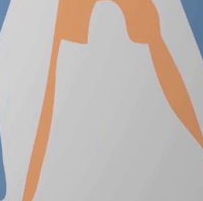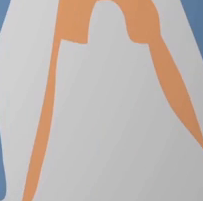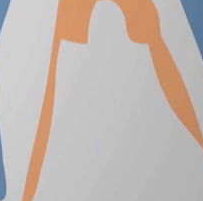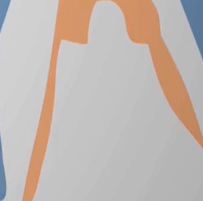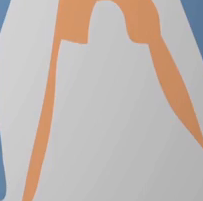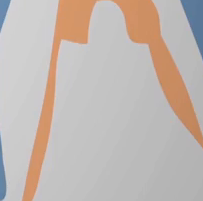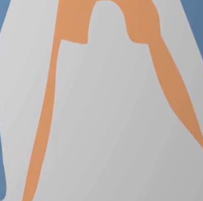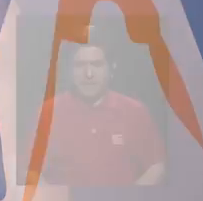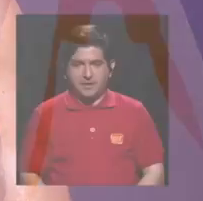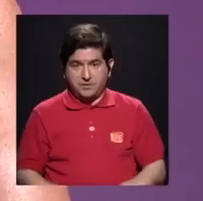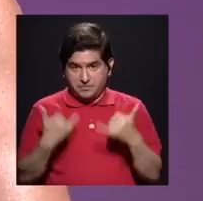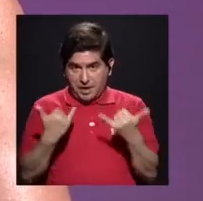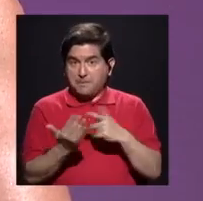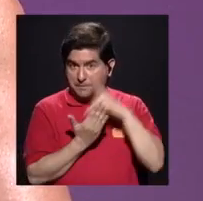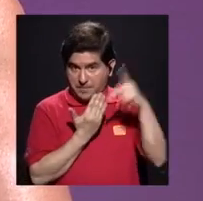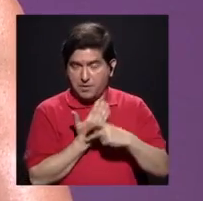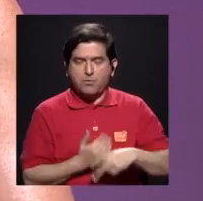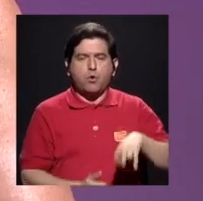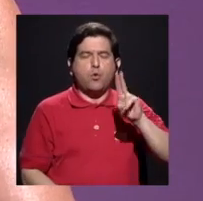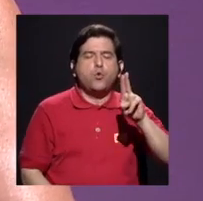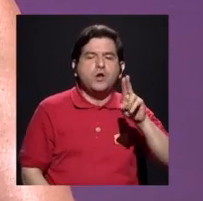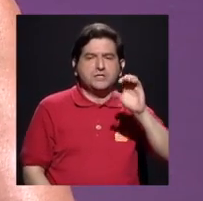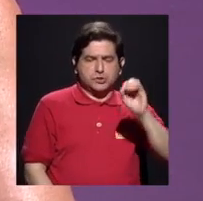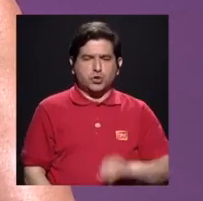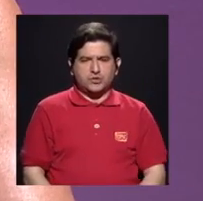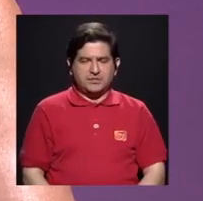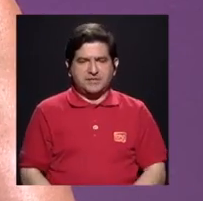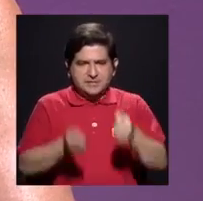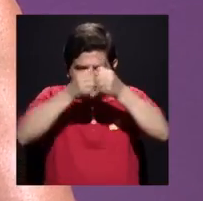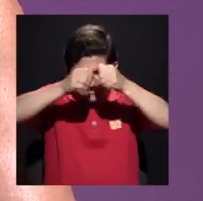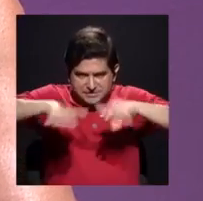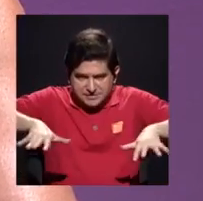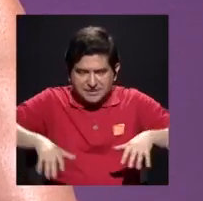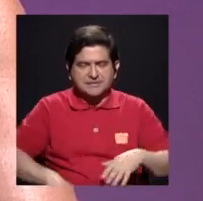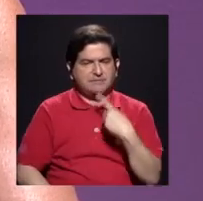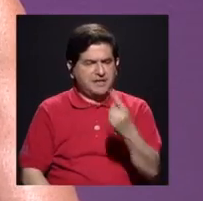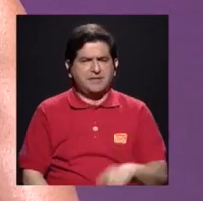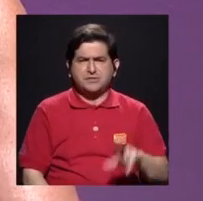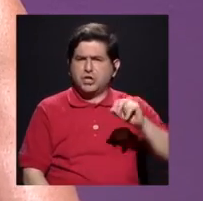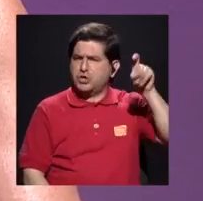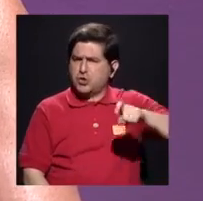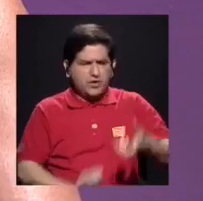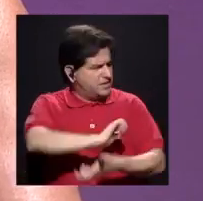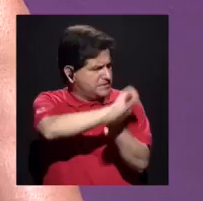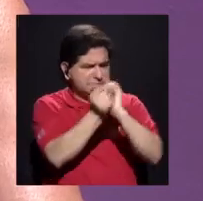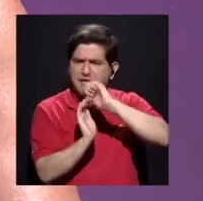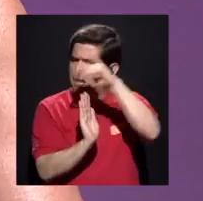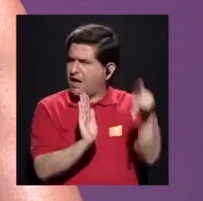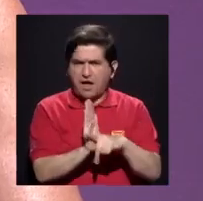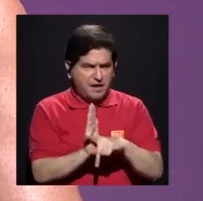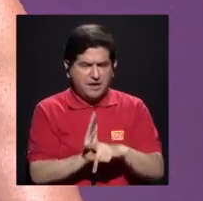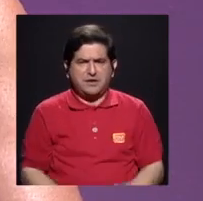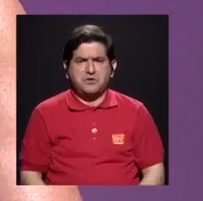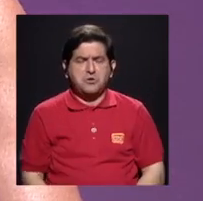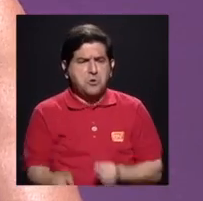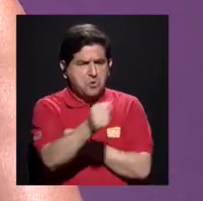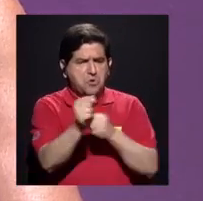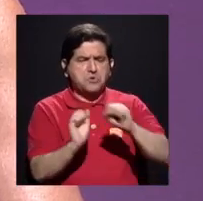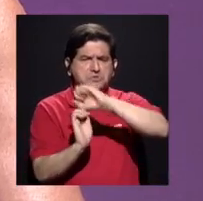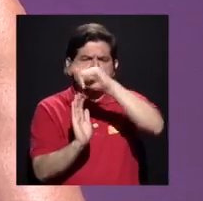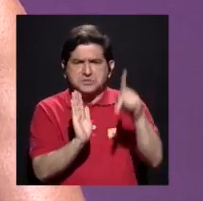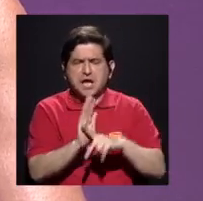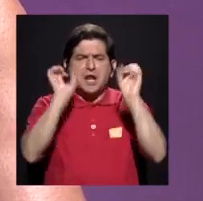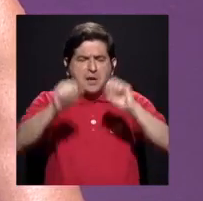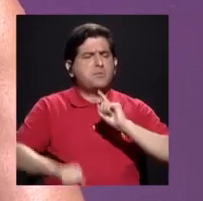don ulises ortiz de la sábana dice que no necesariamente se debe reformar la constitución sino que heras a la cuarta se